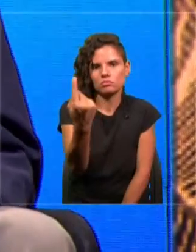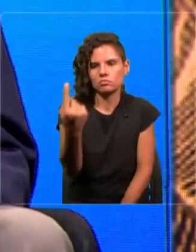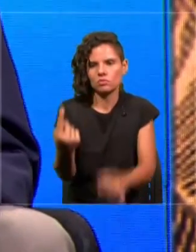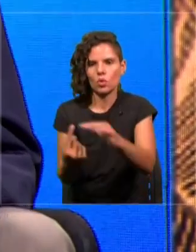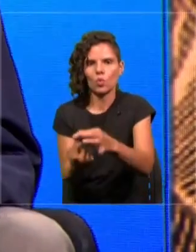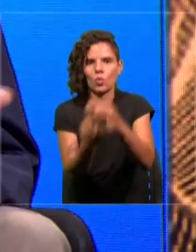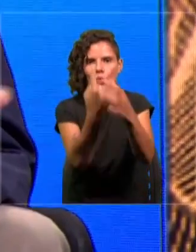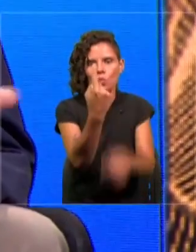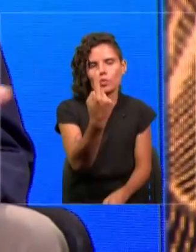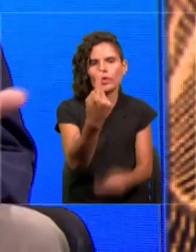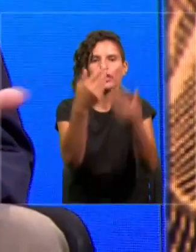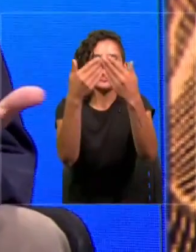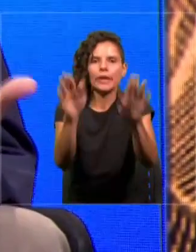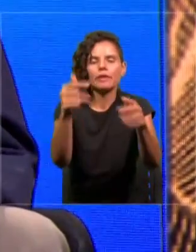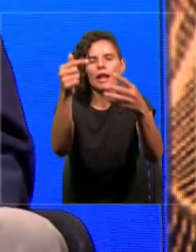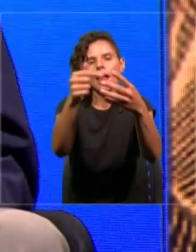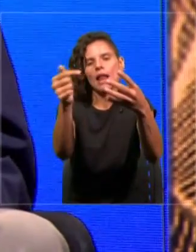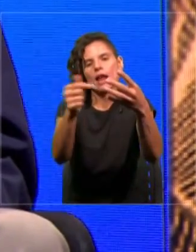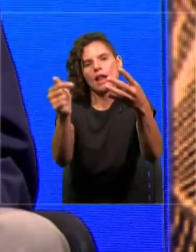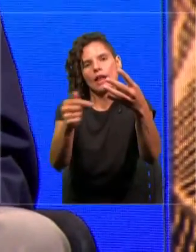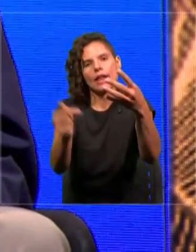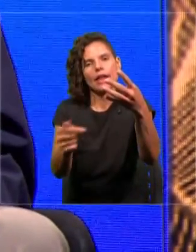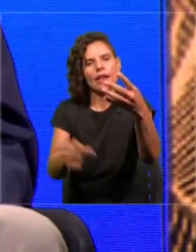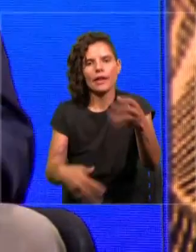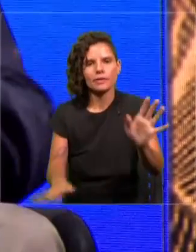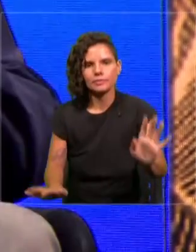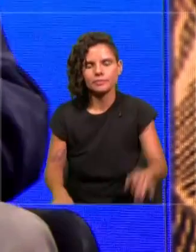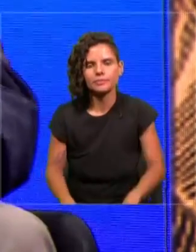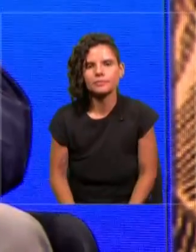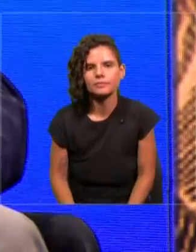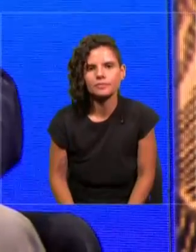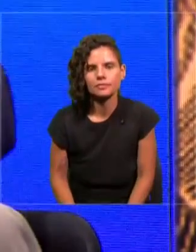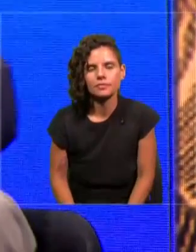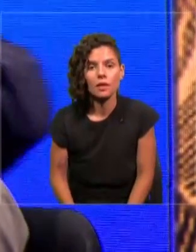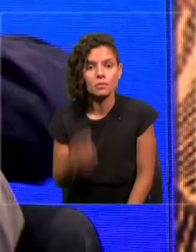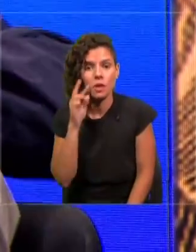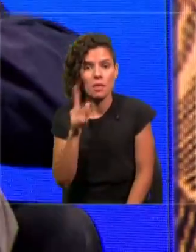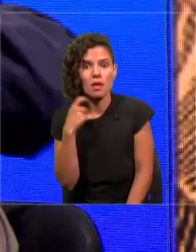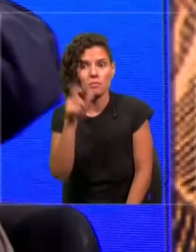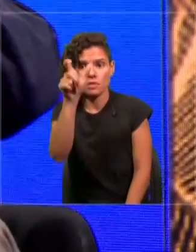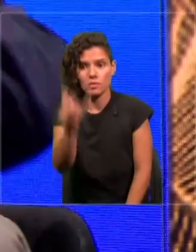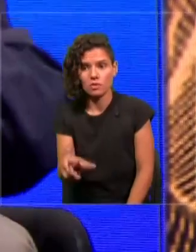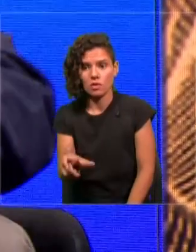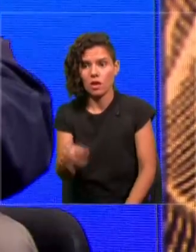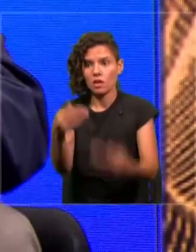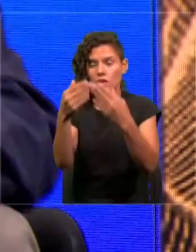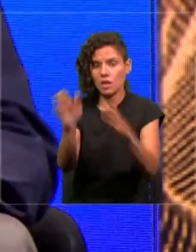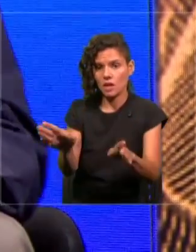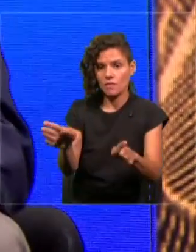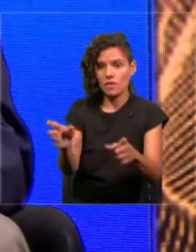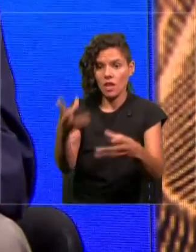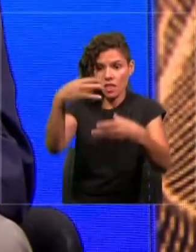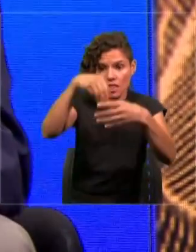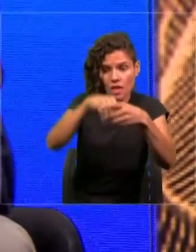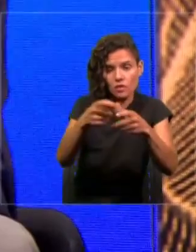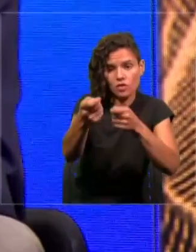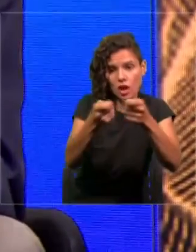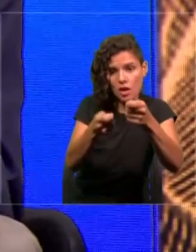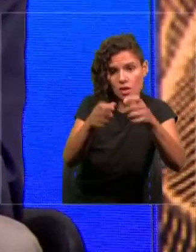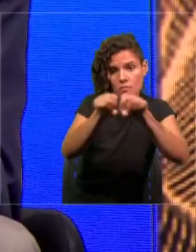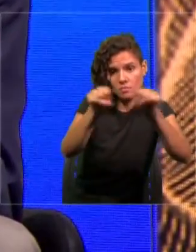Libre, etcétera, etcétera, etcétera. Y si lo miramos, ¿qué piensa un individuo libre en el mundo capitalista frente al